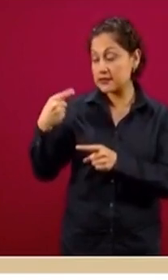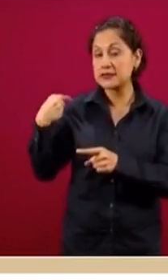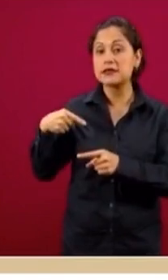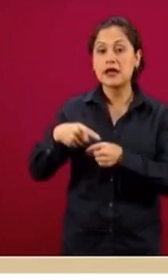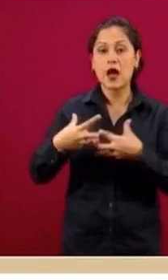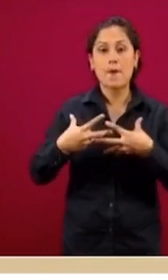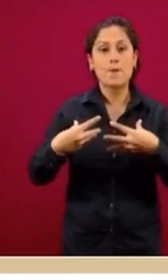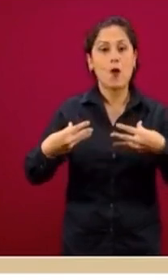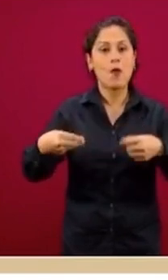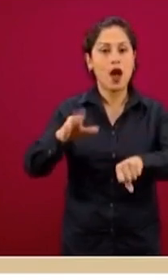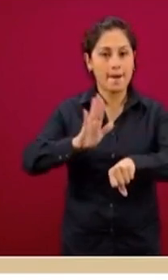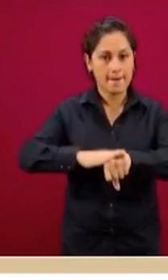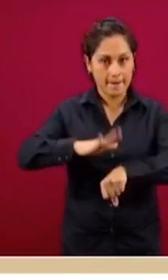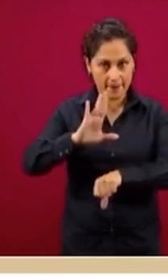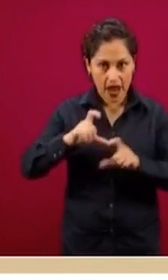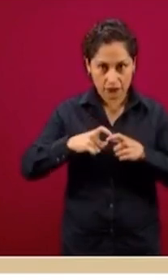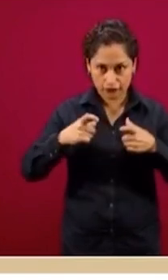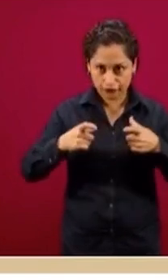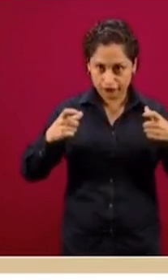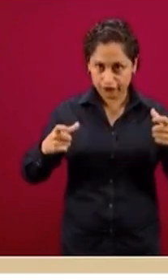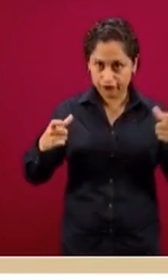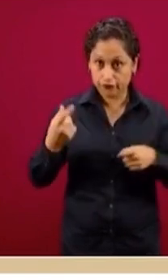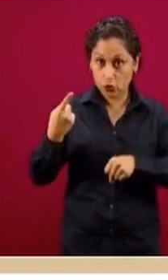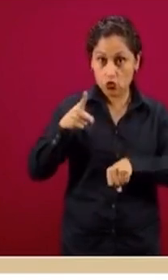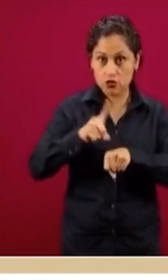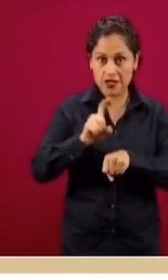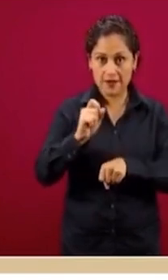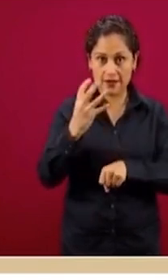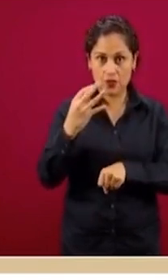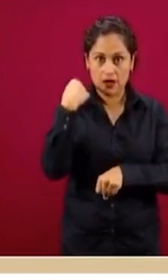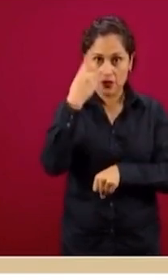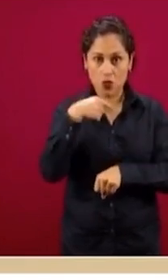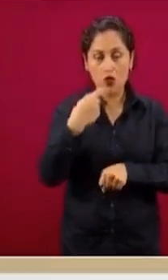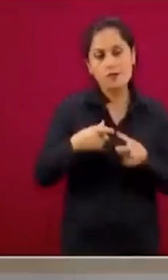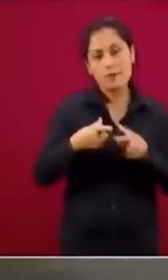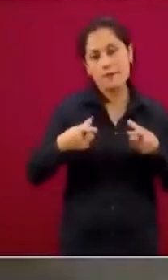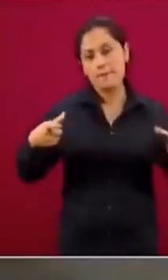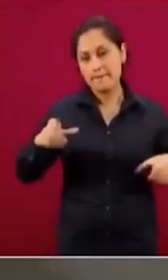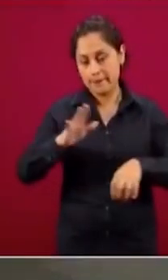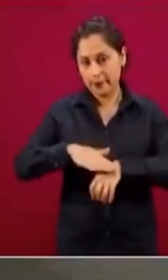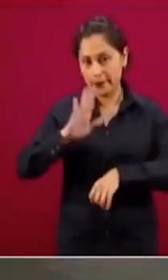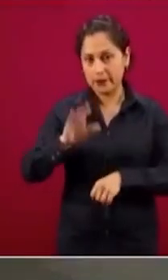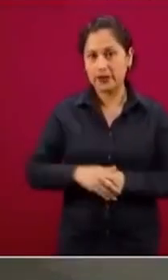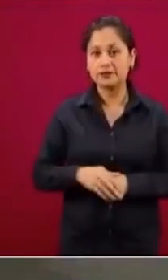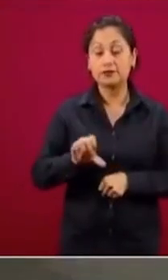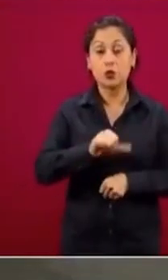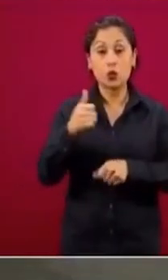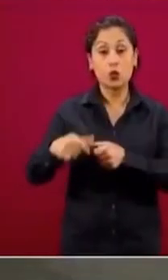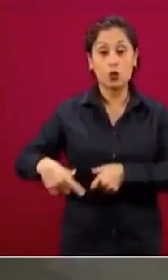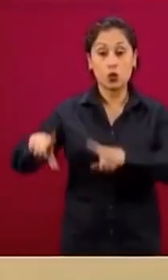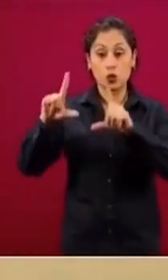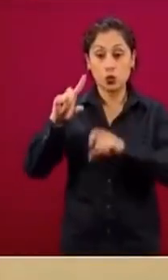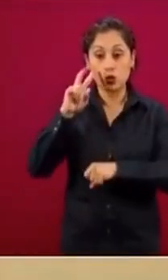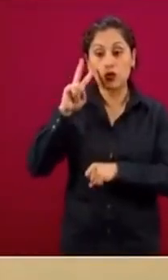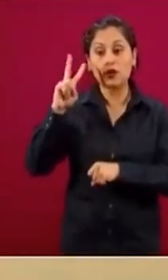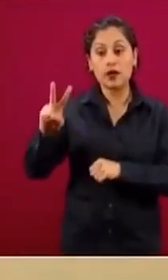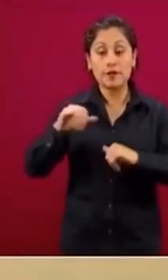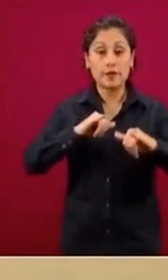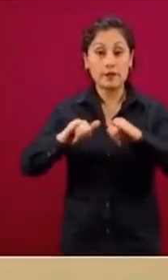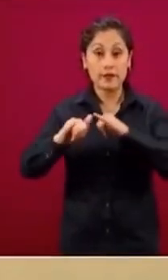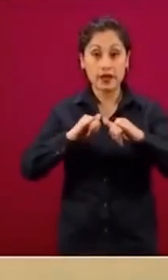carga de casos confirmados para un día de 24 horas en la siguiente diapositiva realizamos rápidamente la ocupación